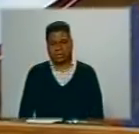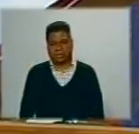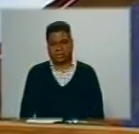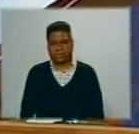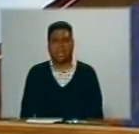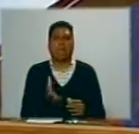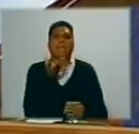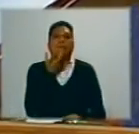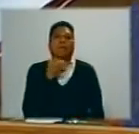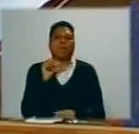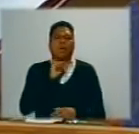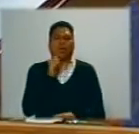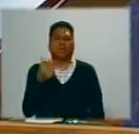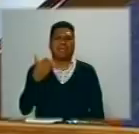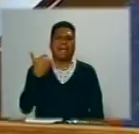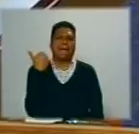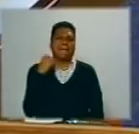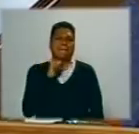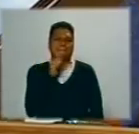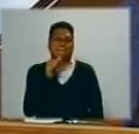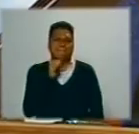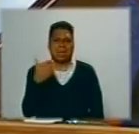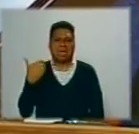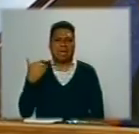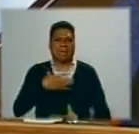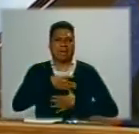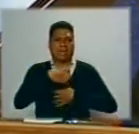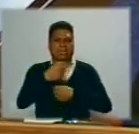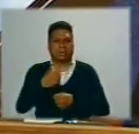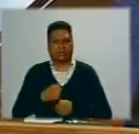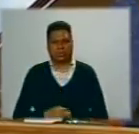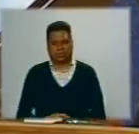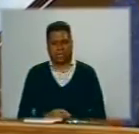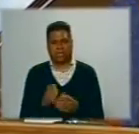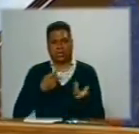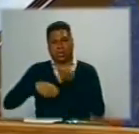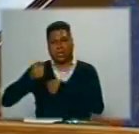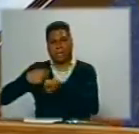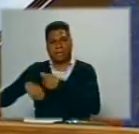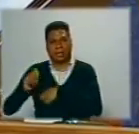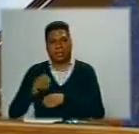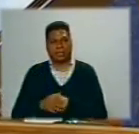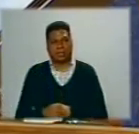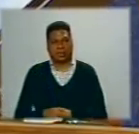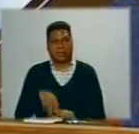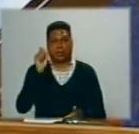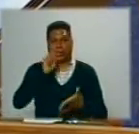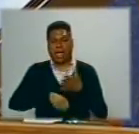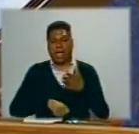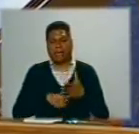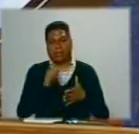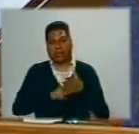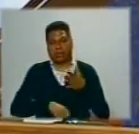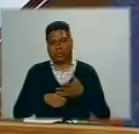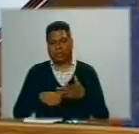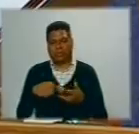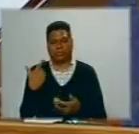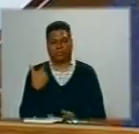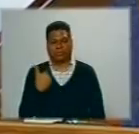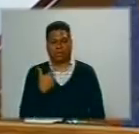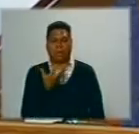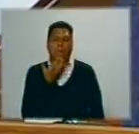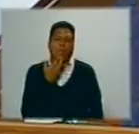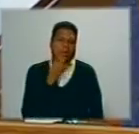salud. Se prohíbe la importación, fabricación y comercialización de bienes cuyo consumo hayan sido declarados nocivos para la